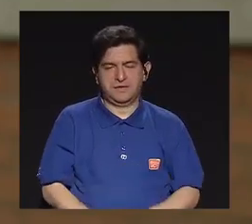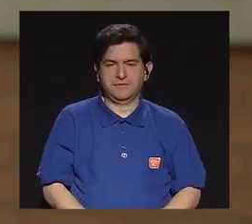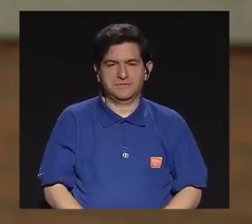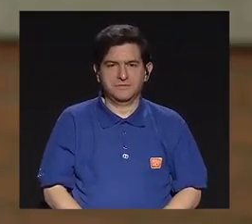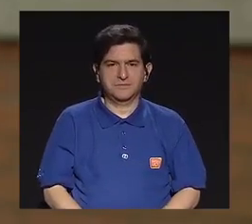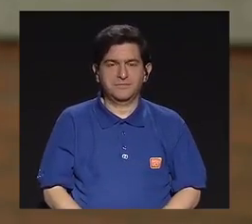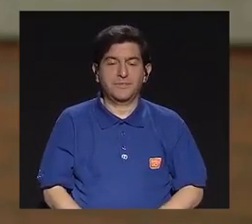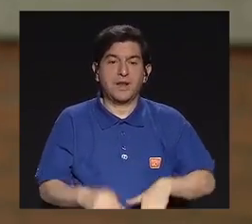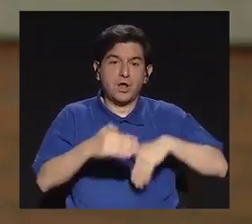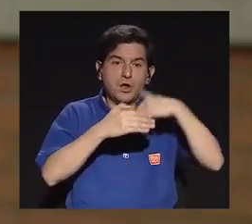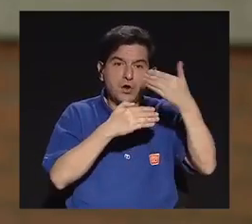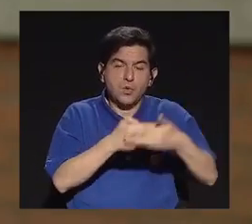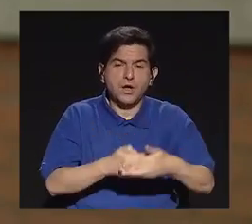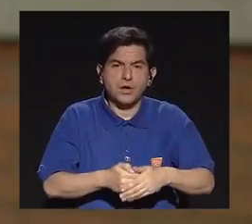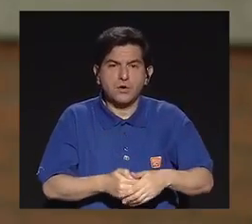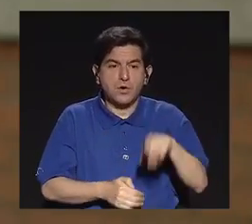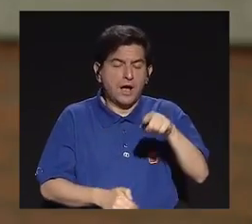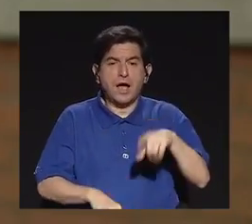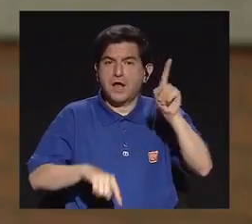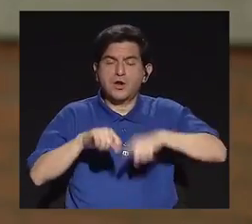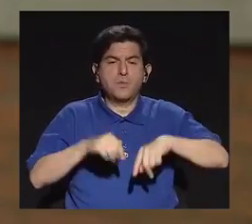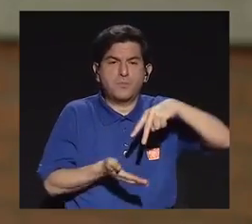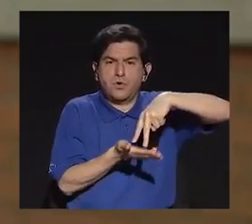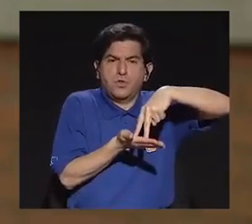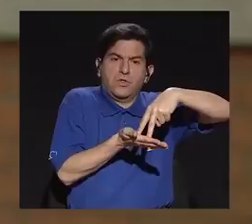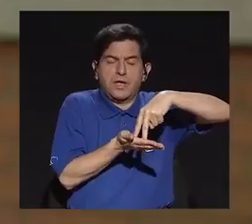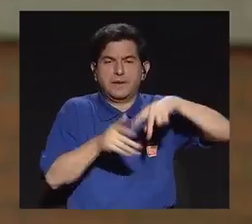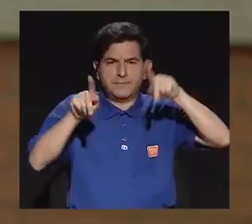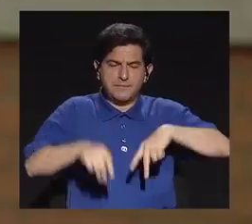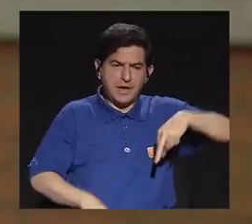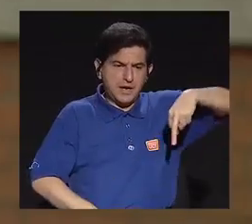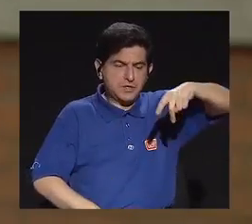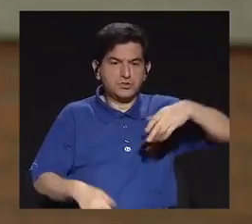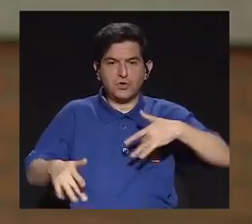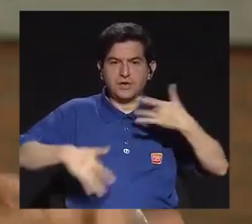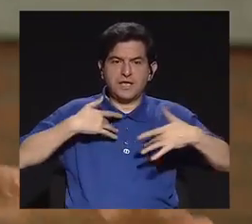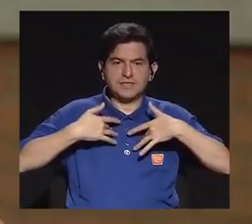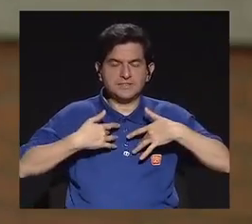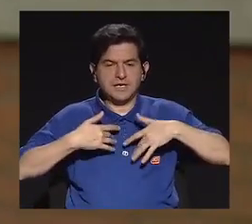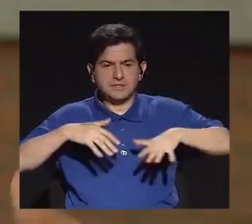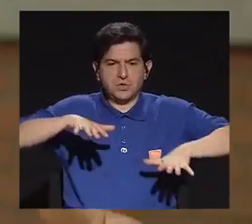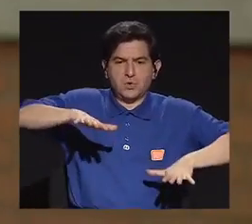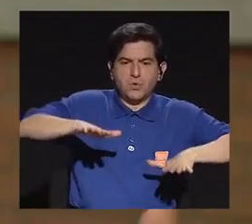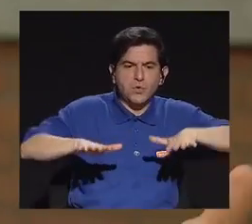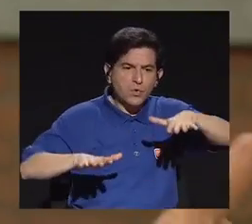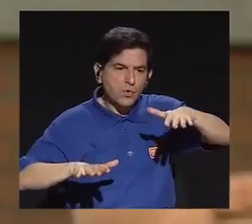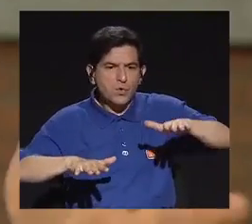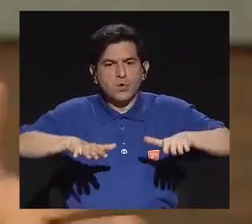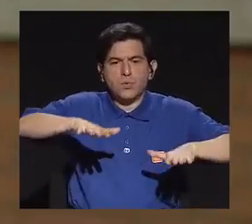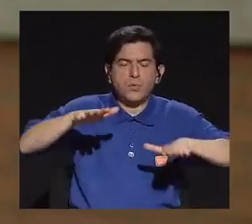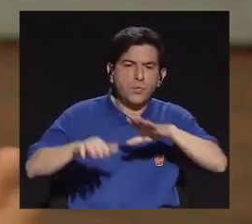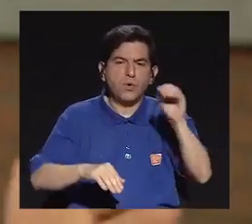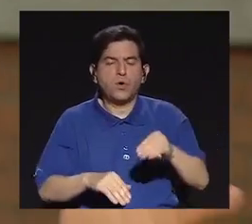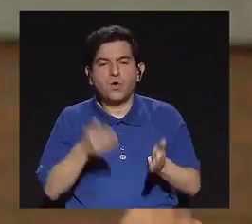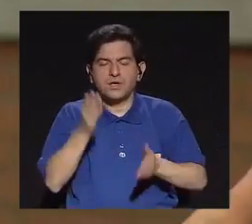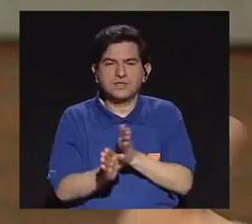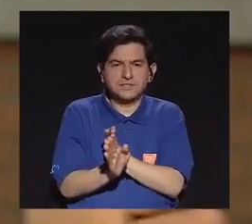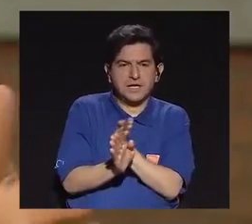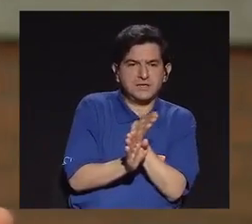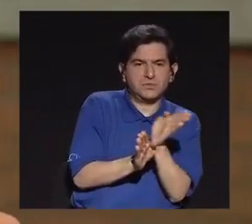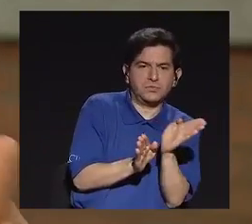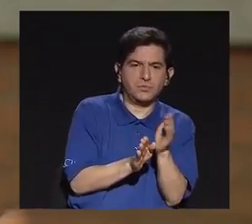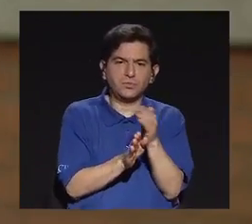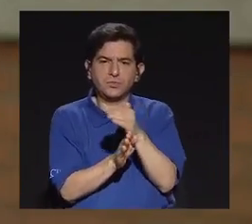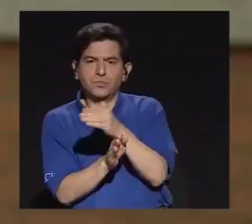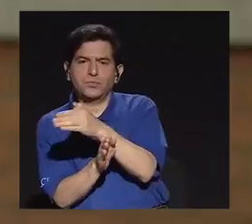es un vértigo. Después, la inestabilidad es cuando el paciente camina y siente que le mueven el piso, que le hunden el piso o que se desvía